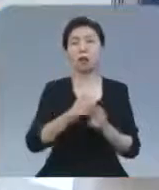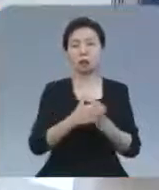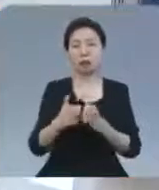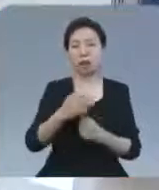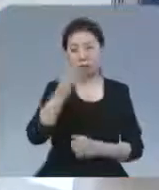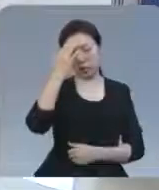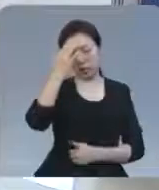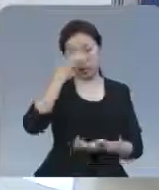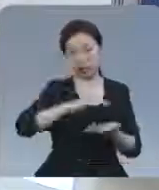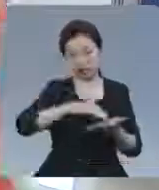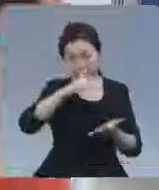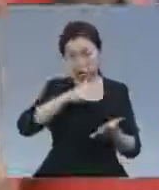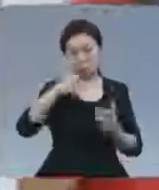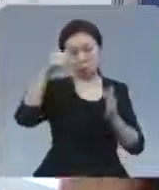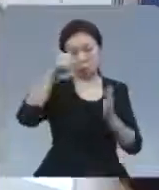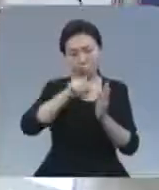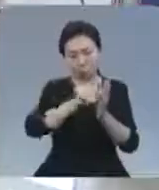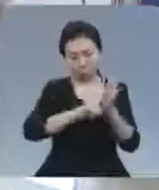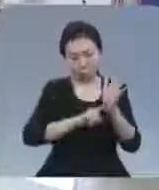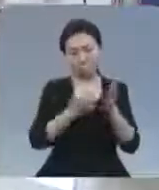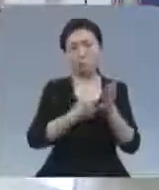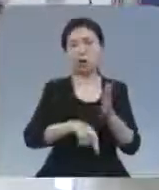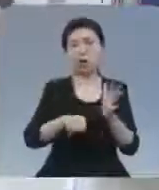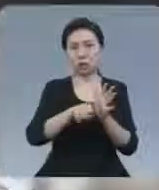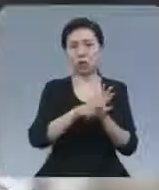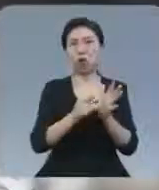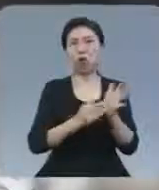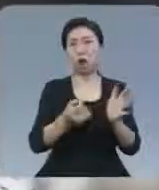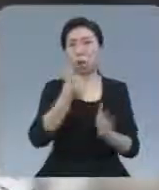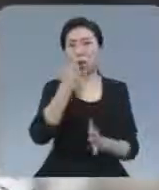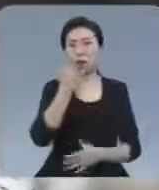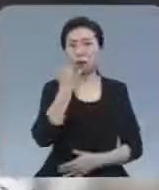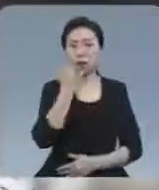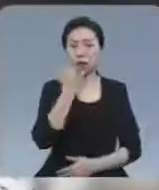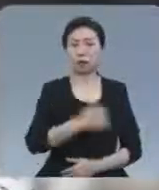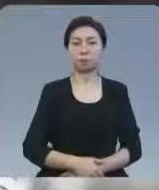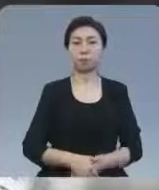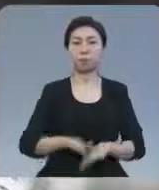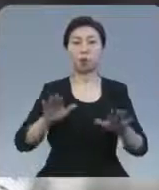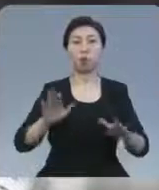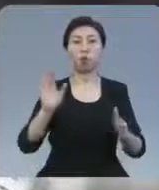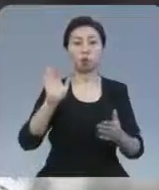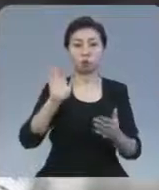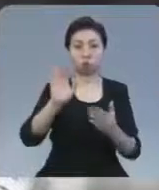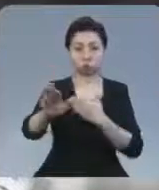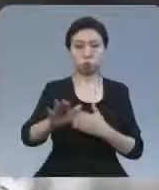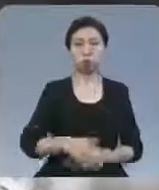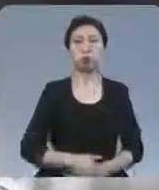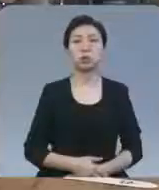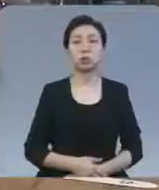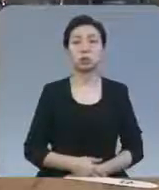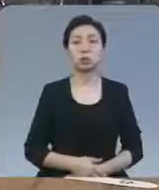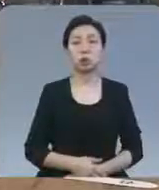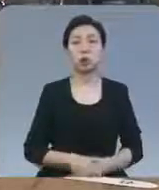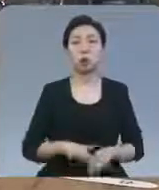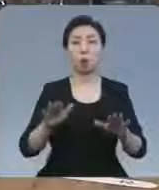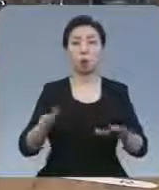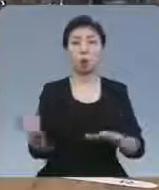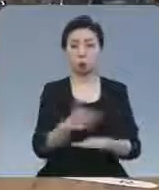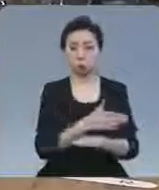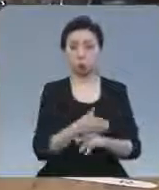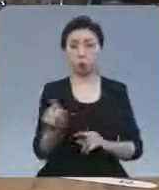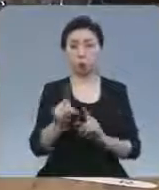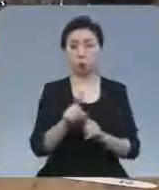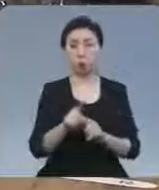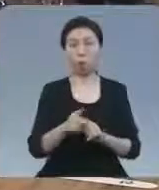y es recomendable comprobar el estado del feto antes de vacunarse también recomiendan tomar antiepilépticos en caso de tener